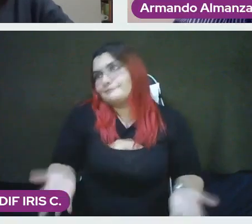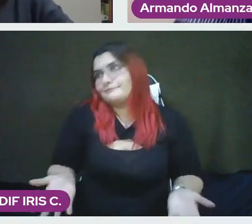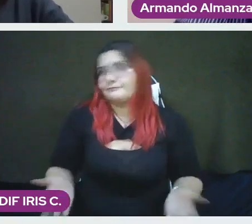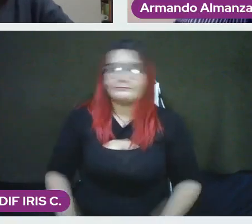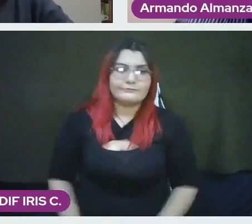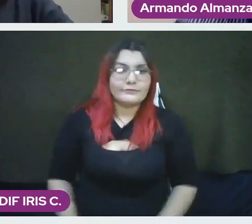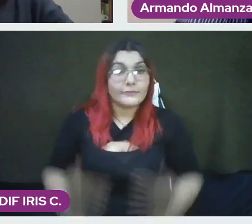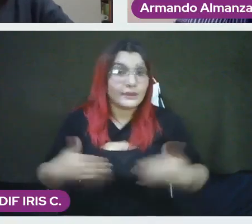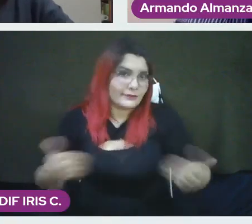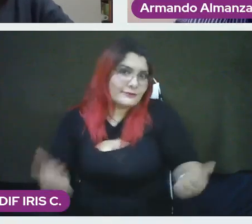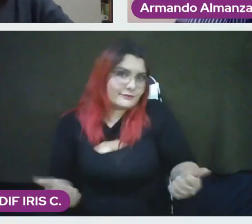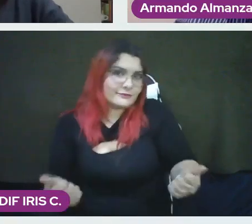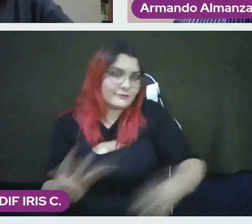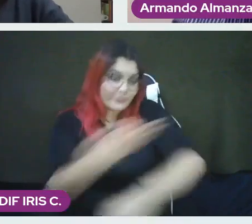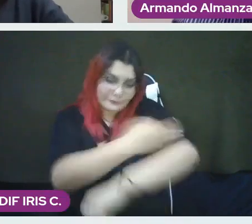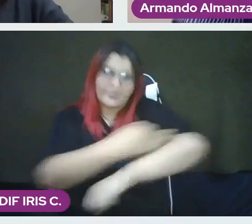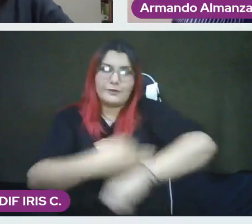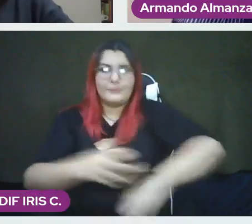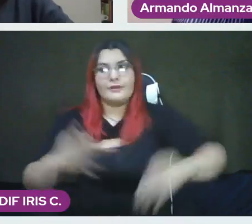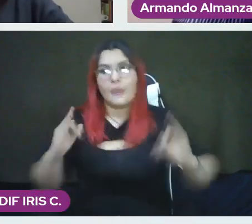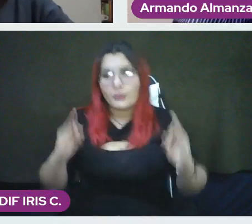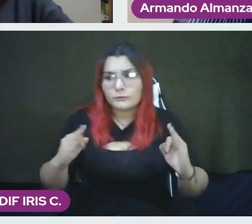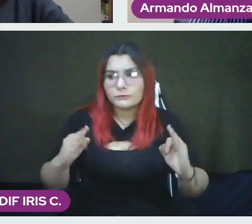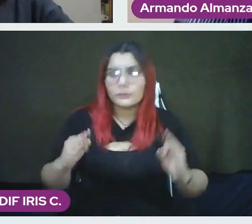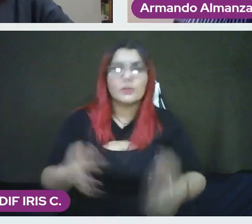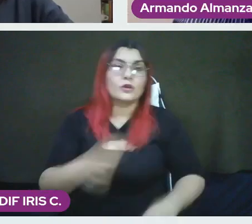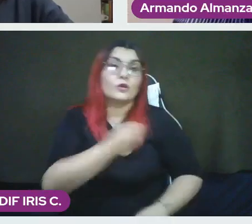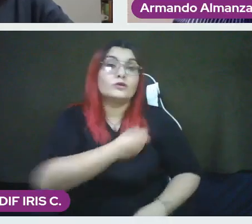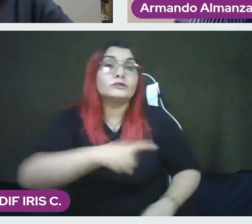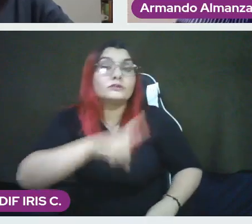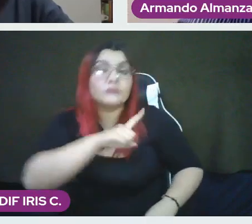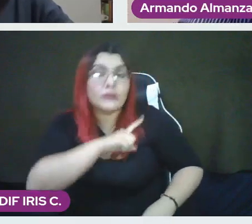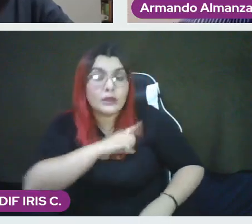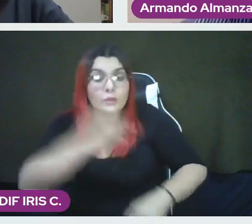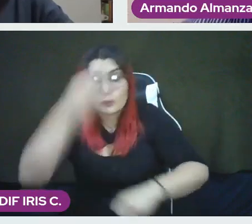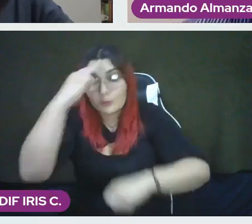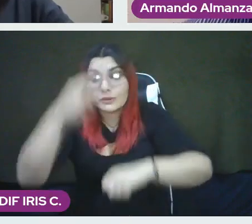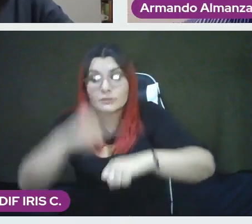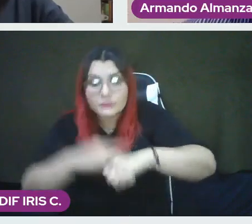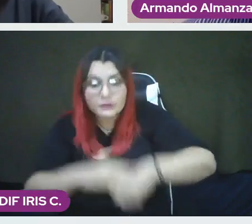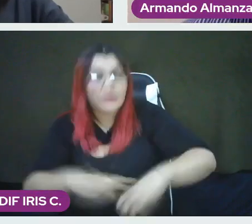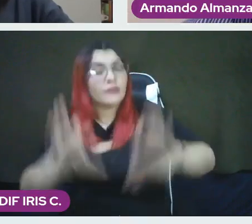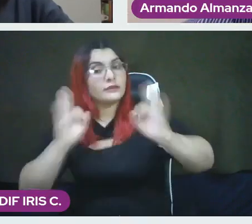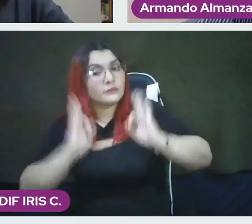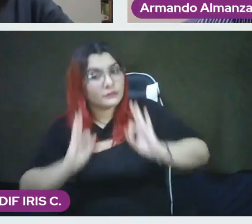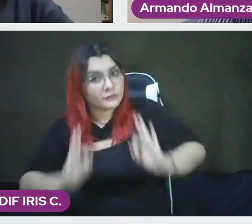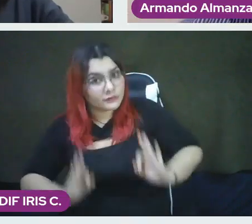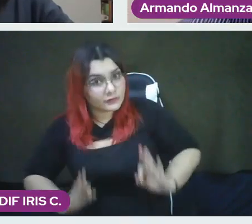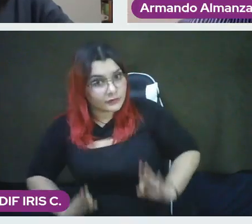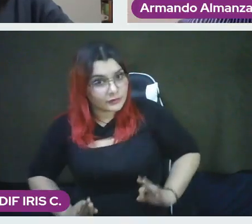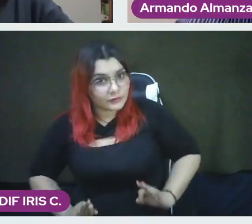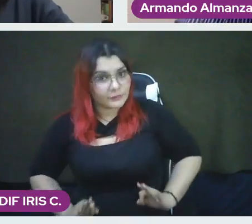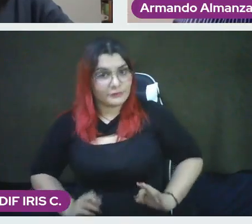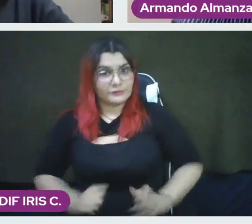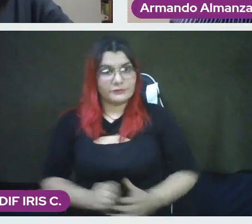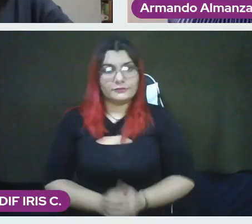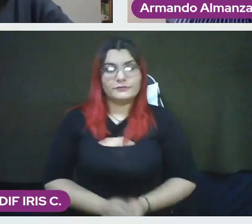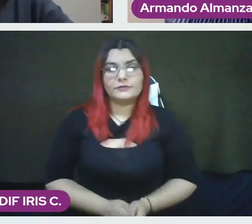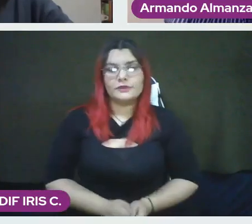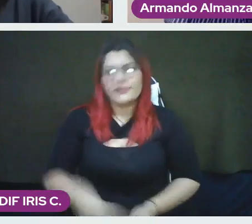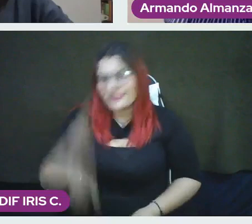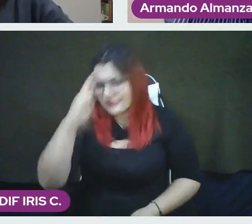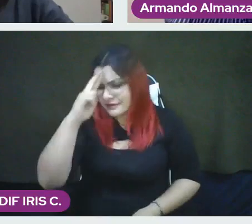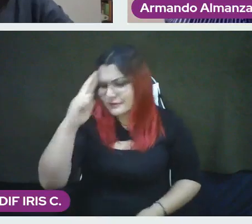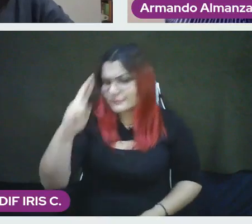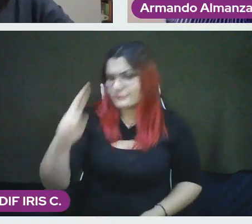una familia que le dé la tranquilidad y la identidad de que va a